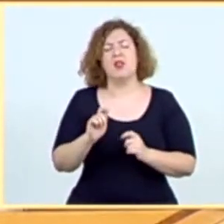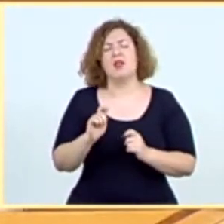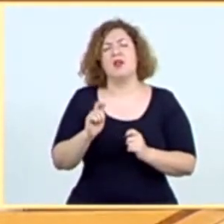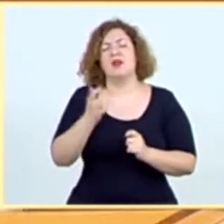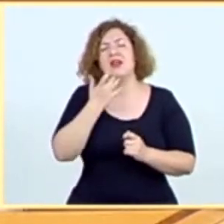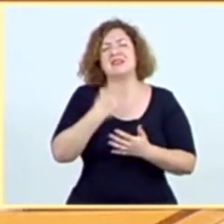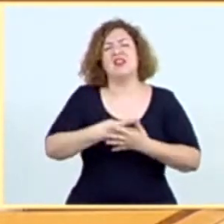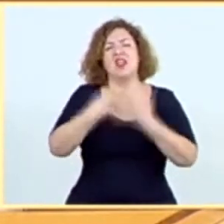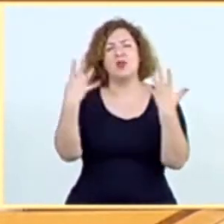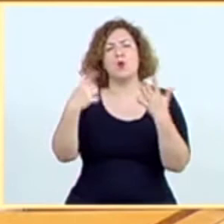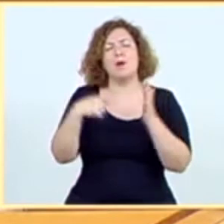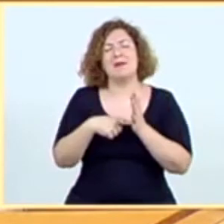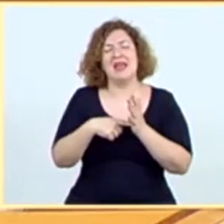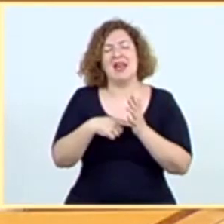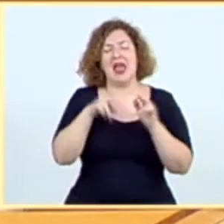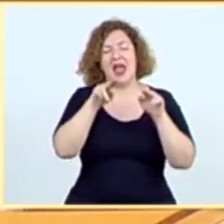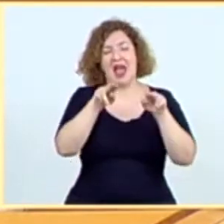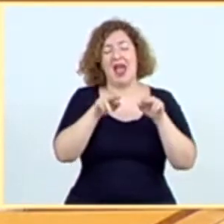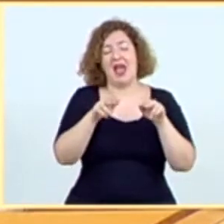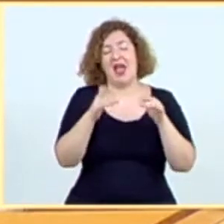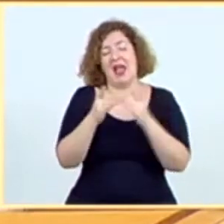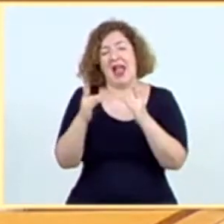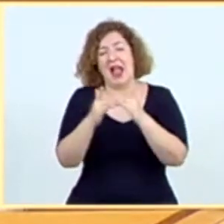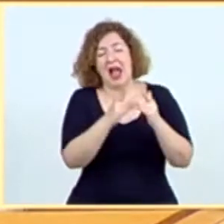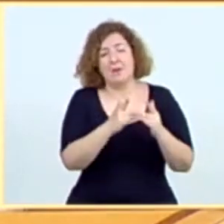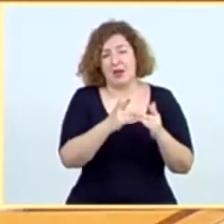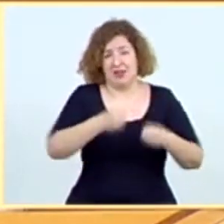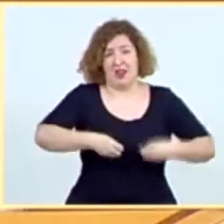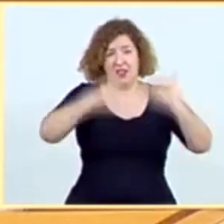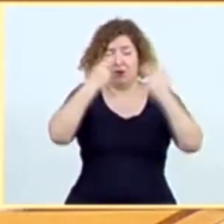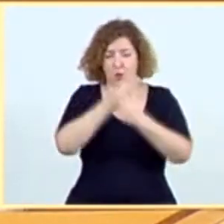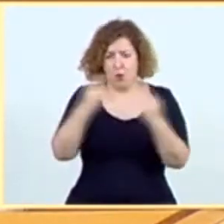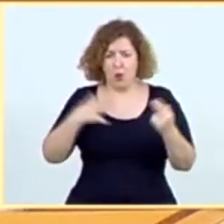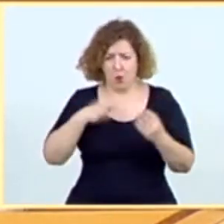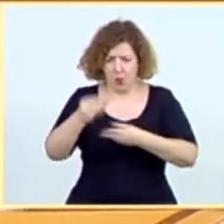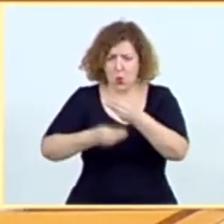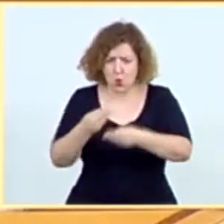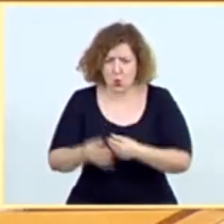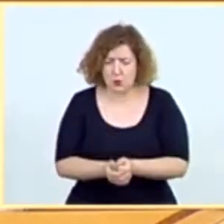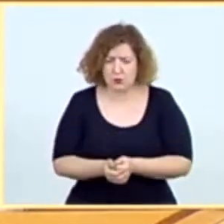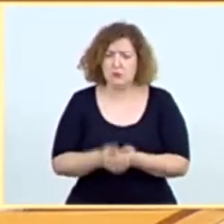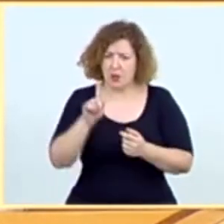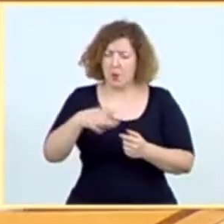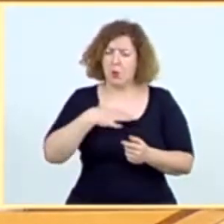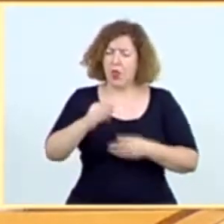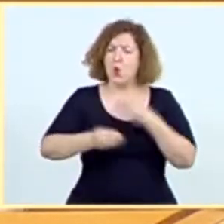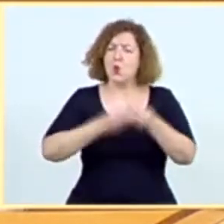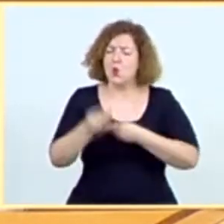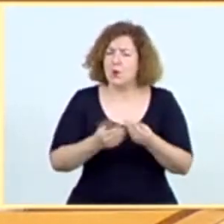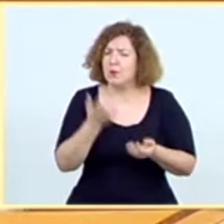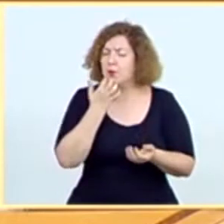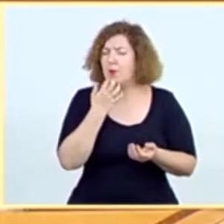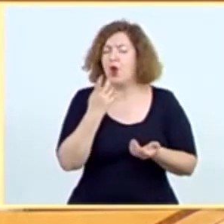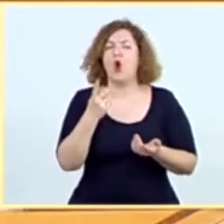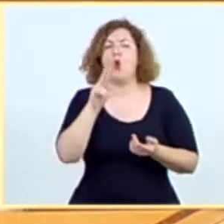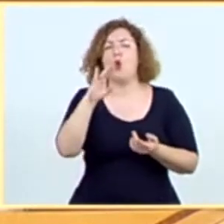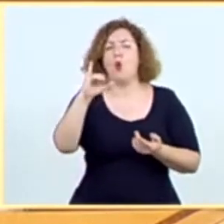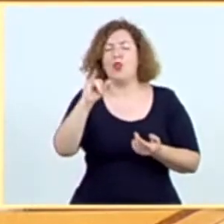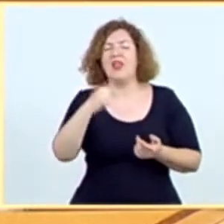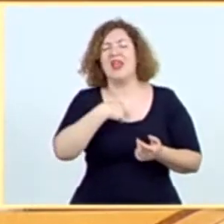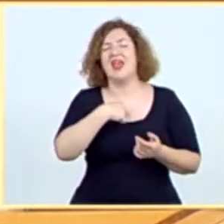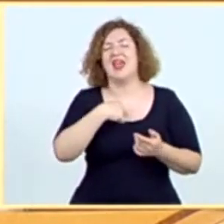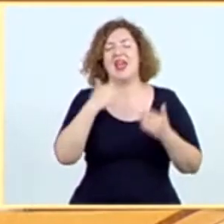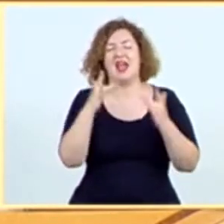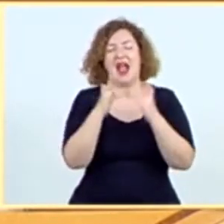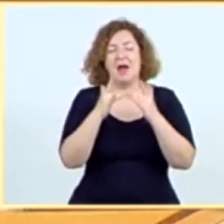de 19.000 camas en edificios públicos, pero no lo hizo. Usted podía disponer también de las más de 2.000 camas de UCI en la sanidad privada,